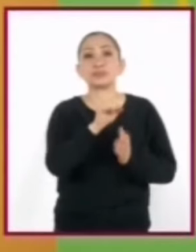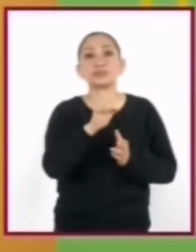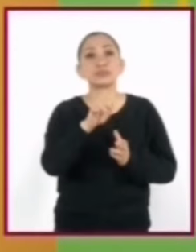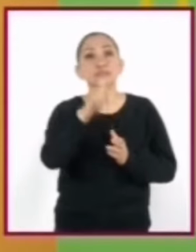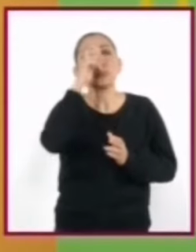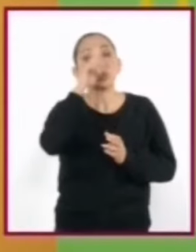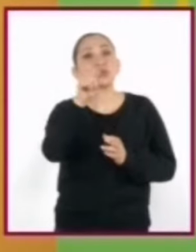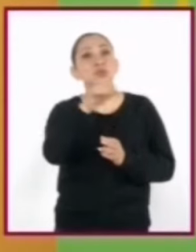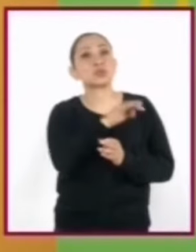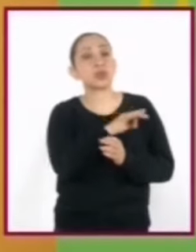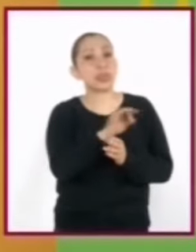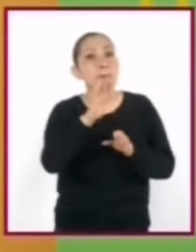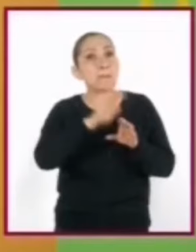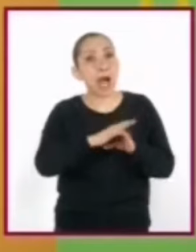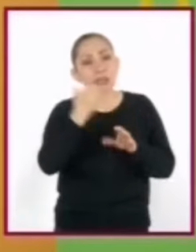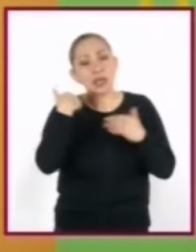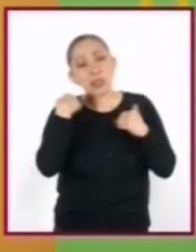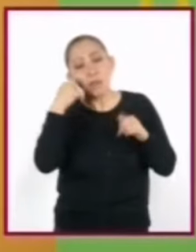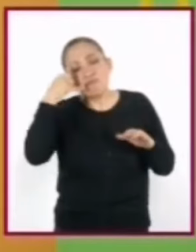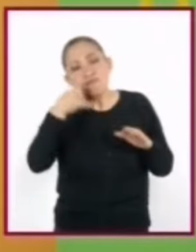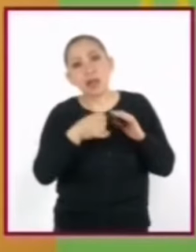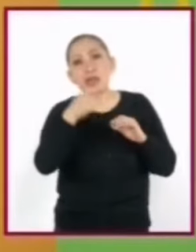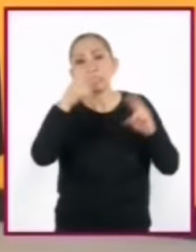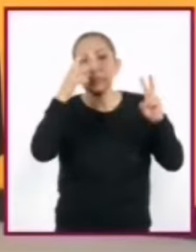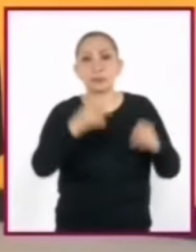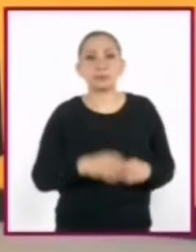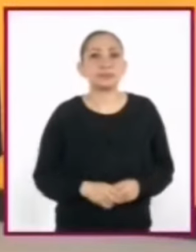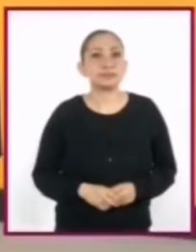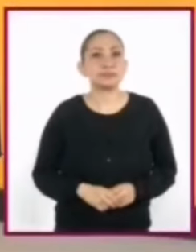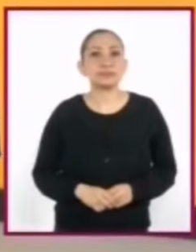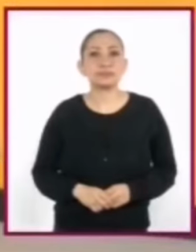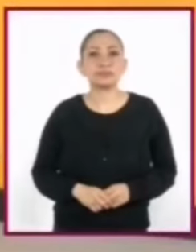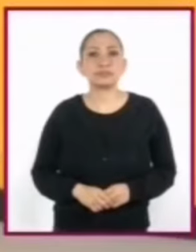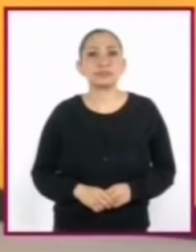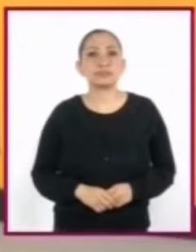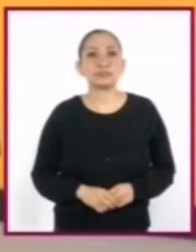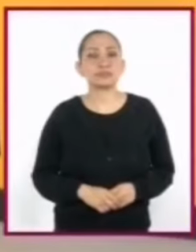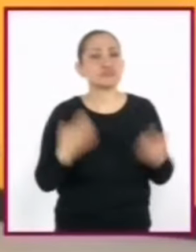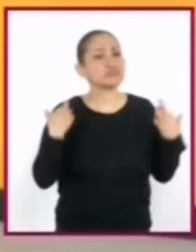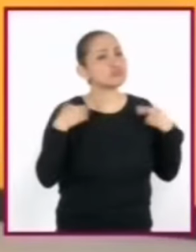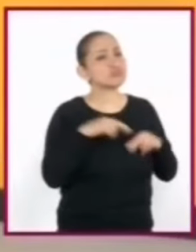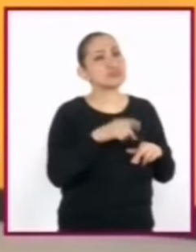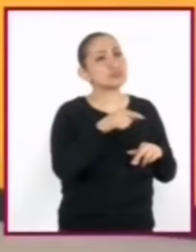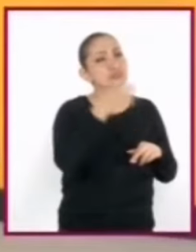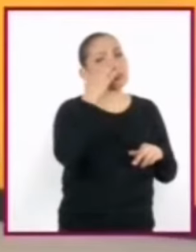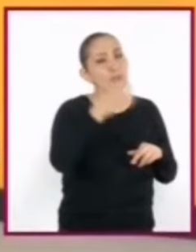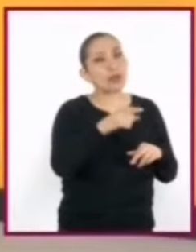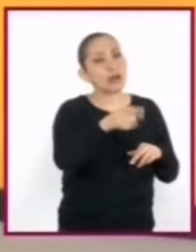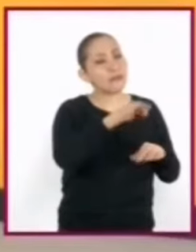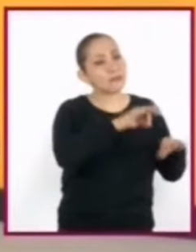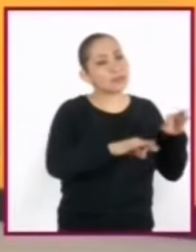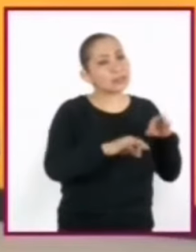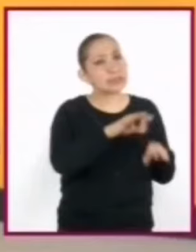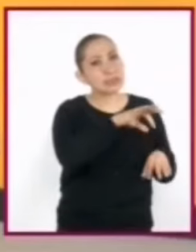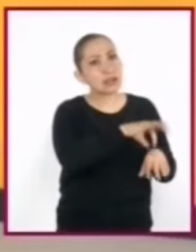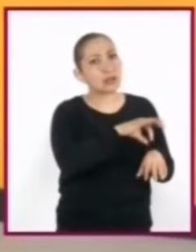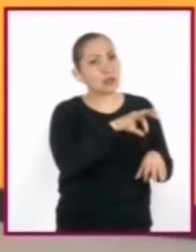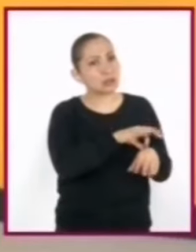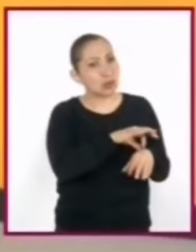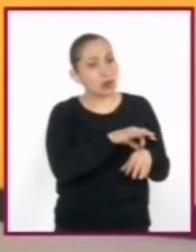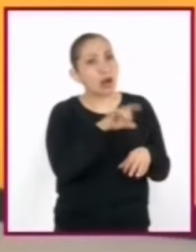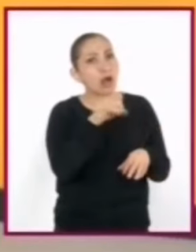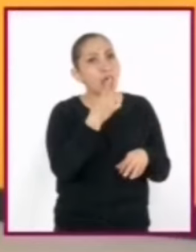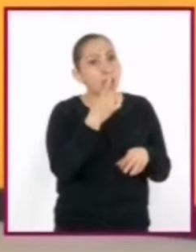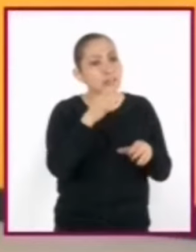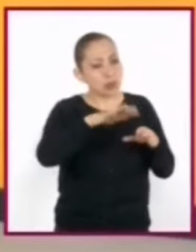texto para que puedan ampliar o comprender mejor el tema. Maestro, entiendo que la física médica es